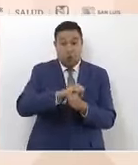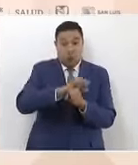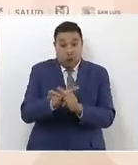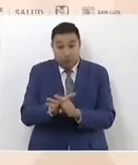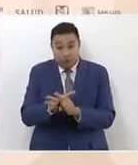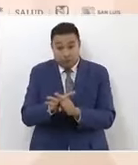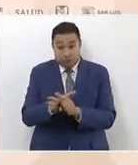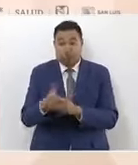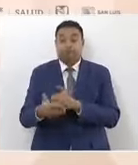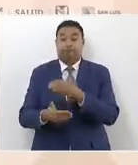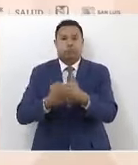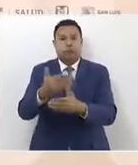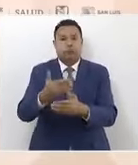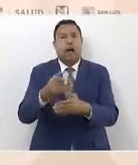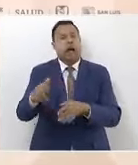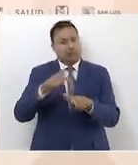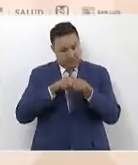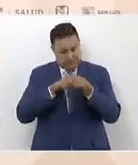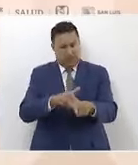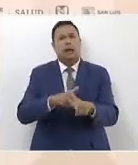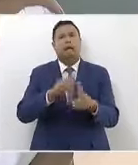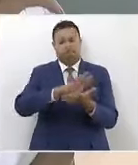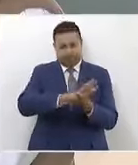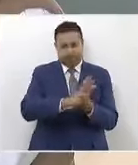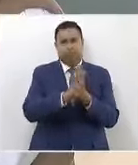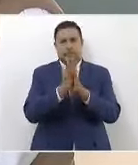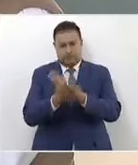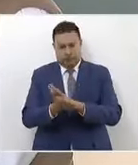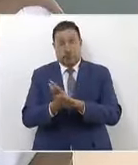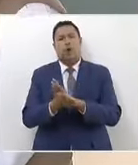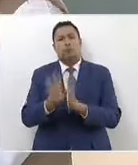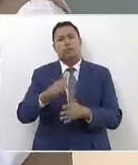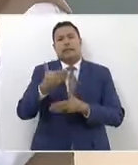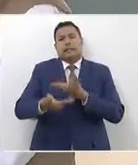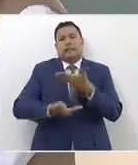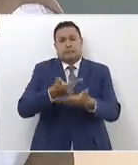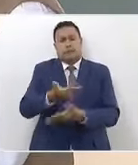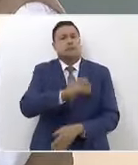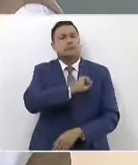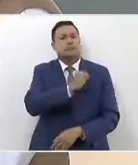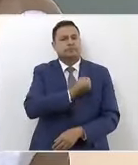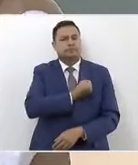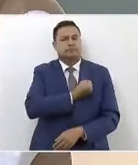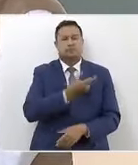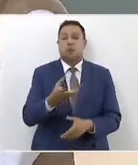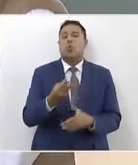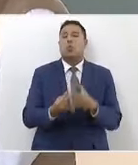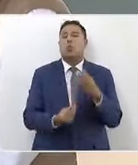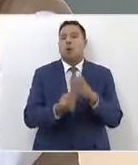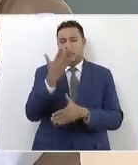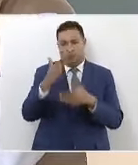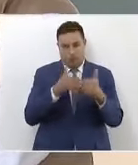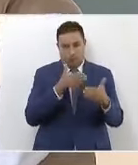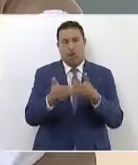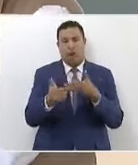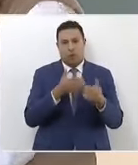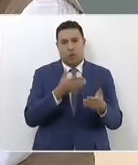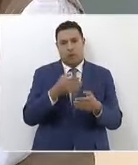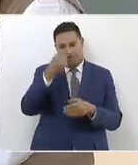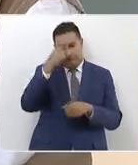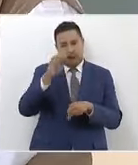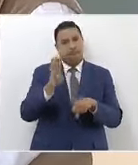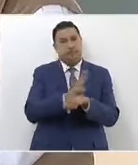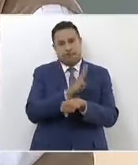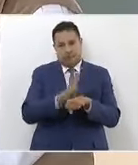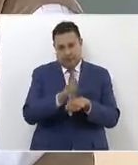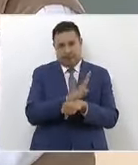pandemia se plantea continuar con la transformación de los servicios de salud. ¿Cómo es ese nuevo modelo de salud para el